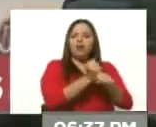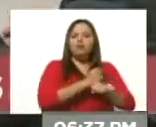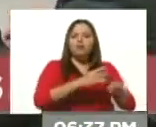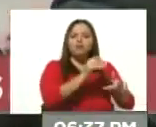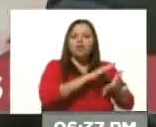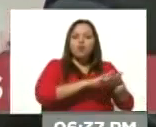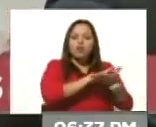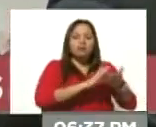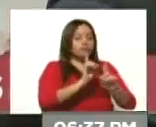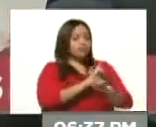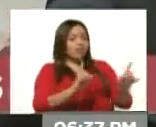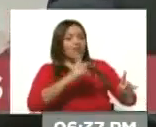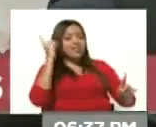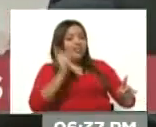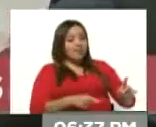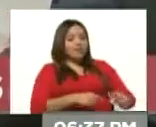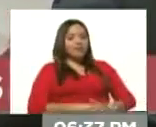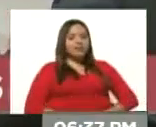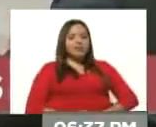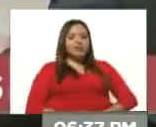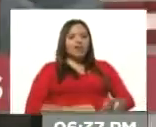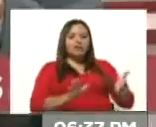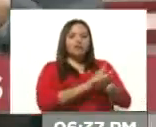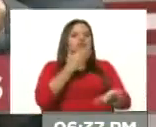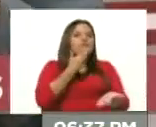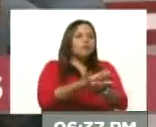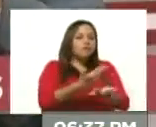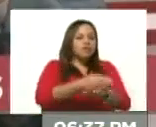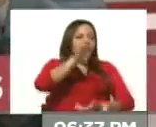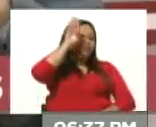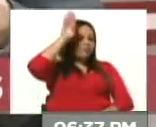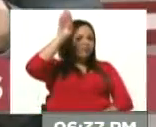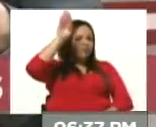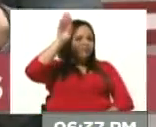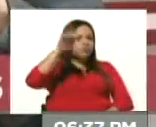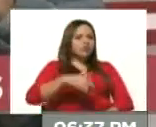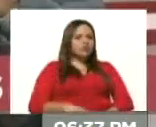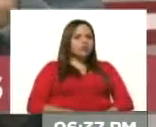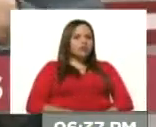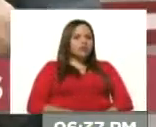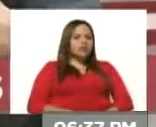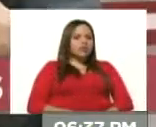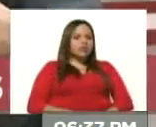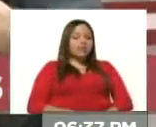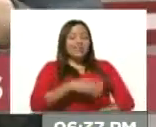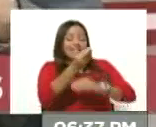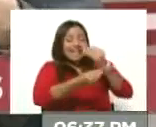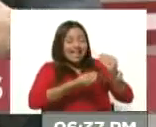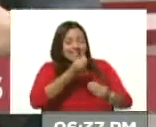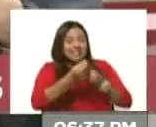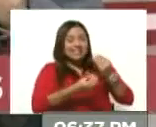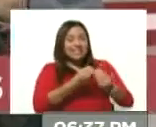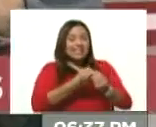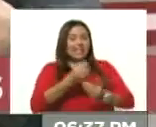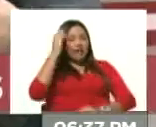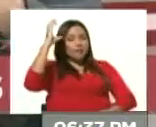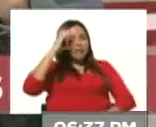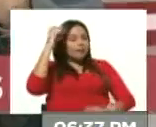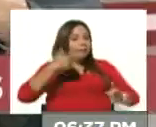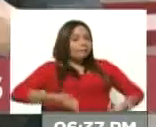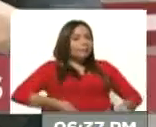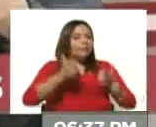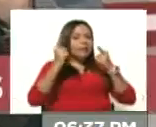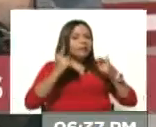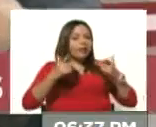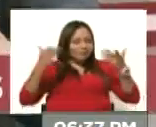tiene que basarse también en una oferta de futuro y en generar las cualidades que permitan convocar